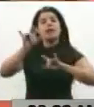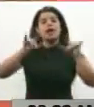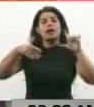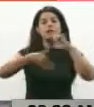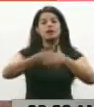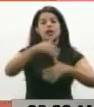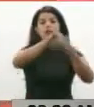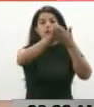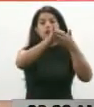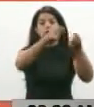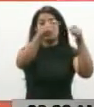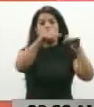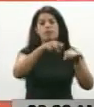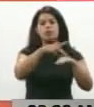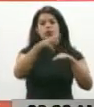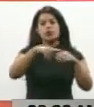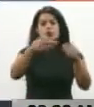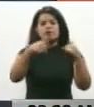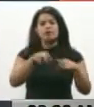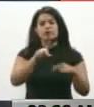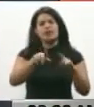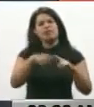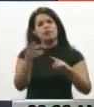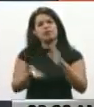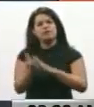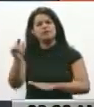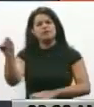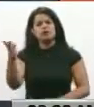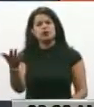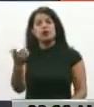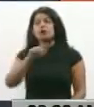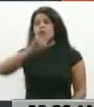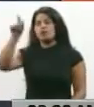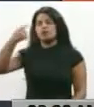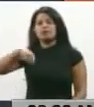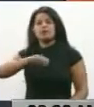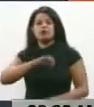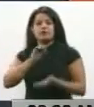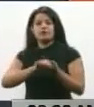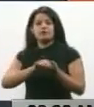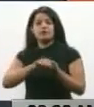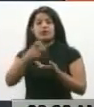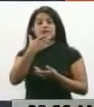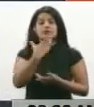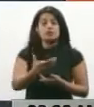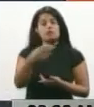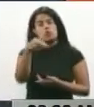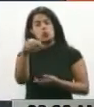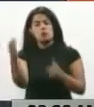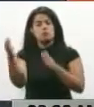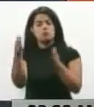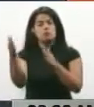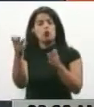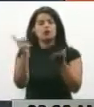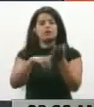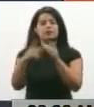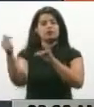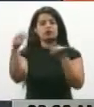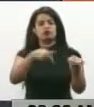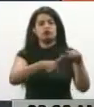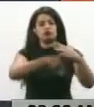York, Puerto Rico y Venezuela, ¿hacia dónde van después? Bueno, volvemos a España ahora, y en noviembre, diciembre volvemos a Sudamérica,